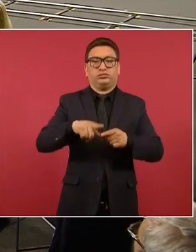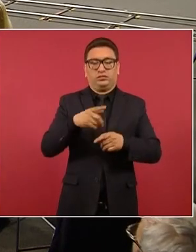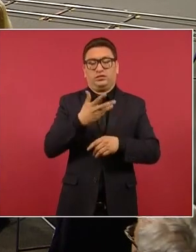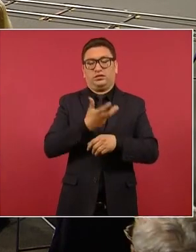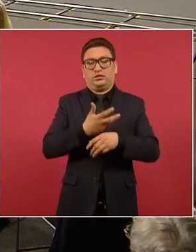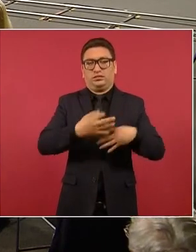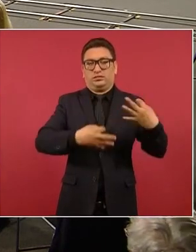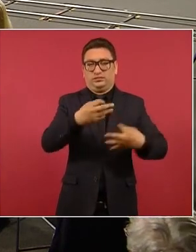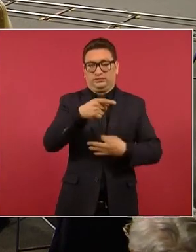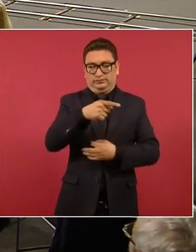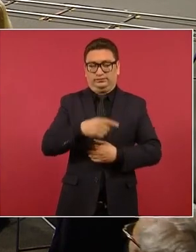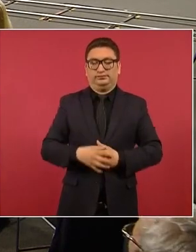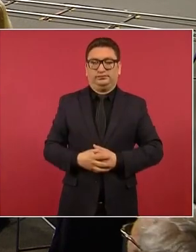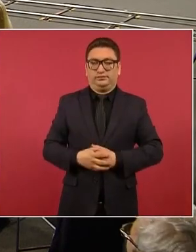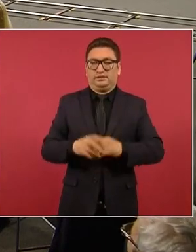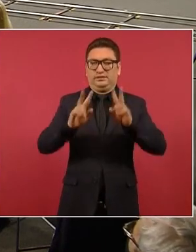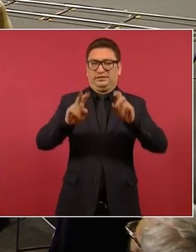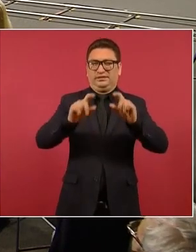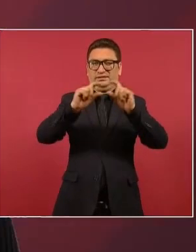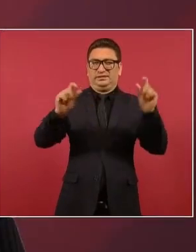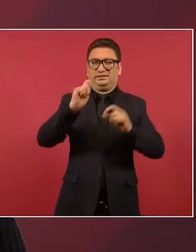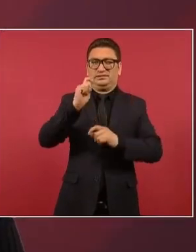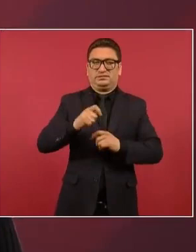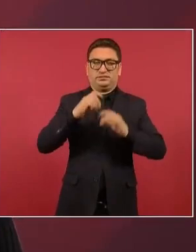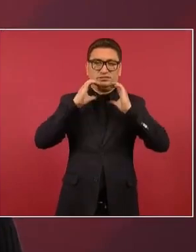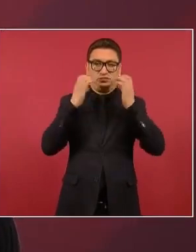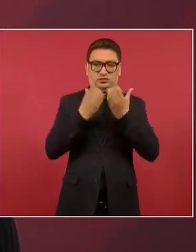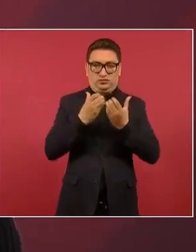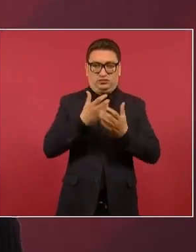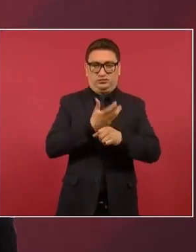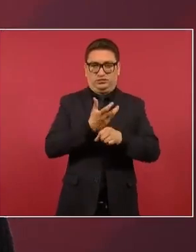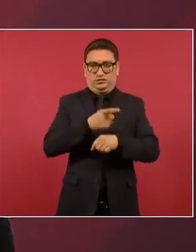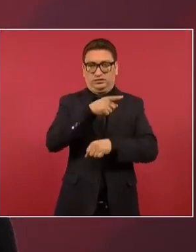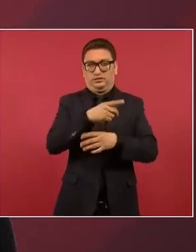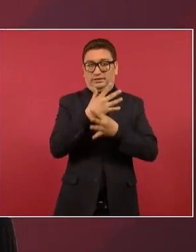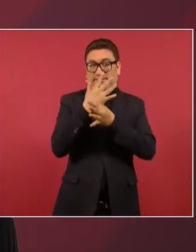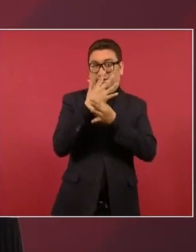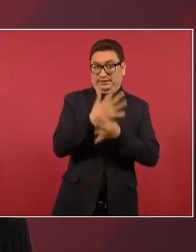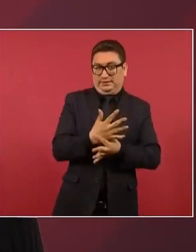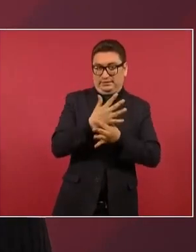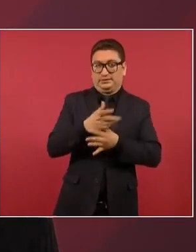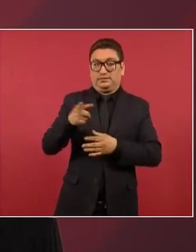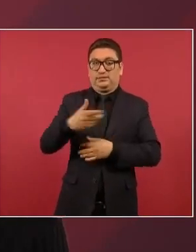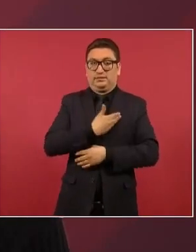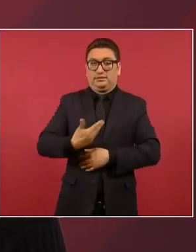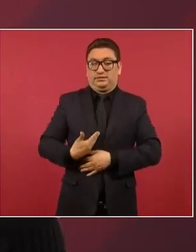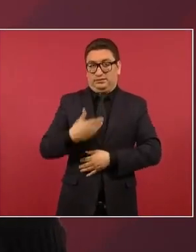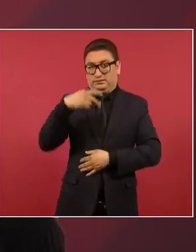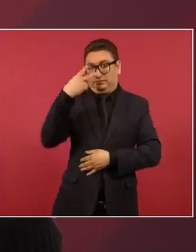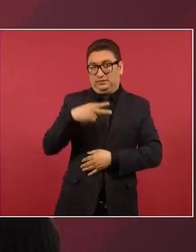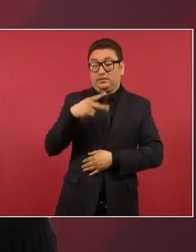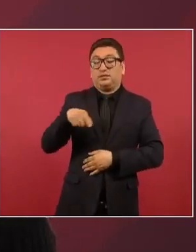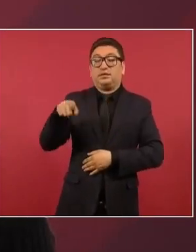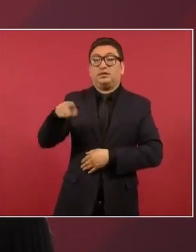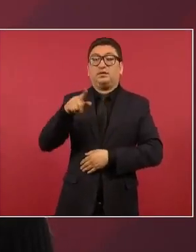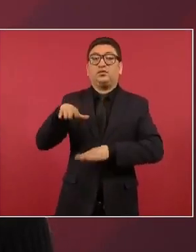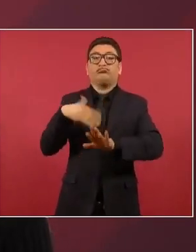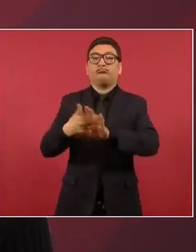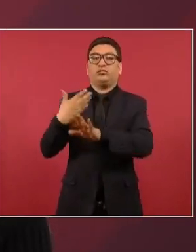Ese título indica que el Congreso de Estados Unidos afirmó que el presidente de México sabotea la